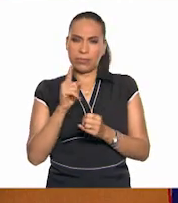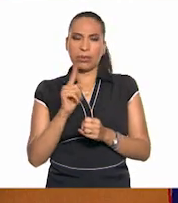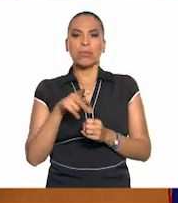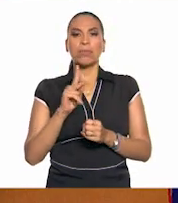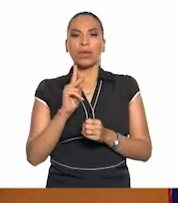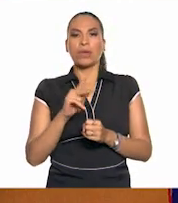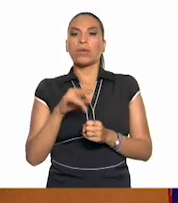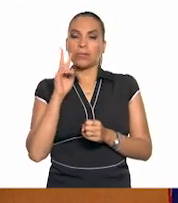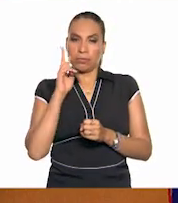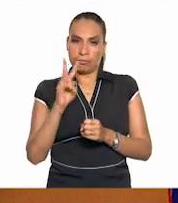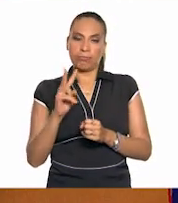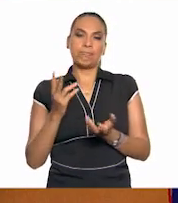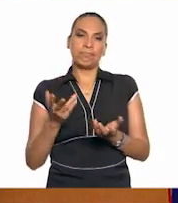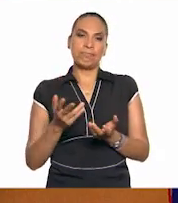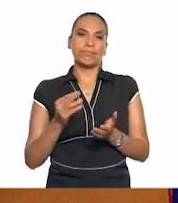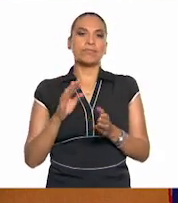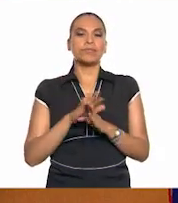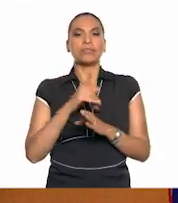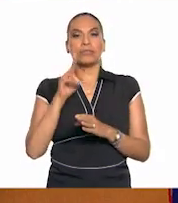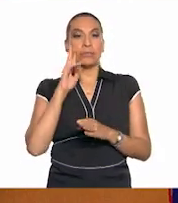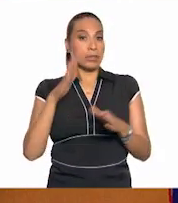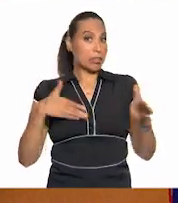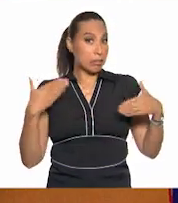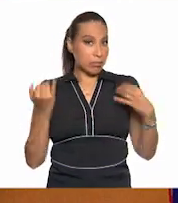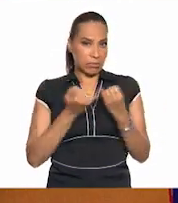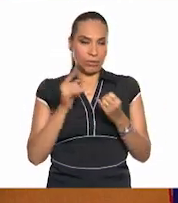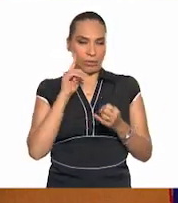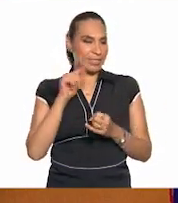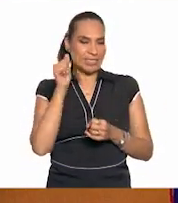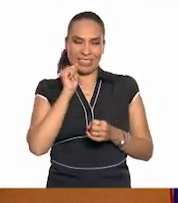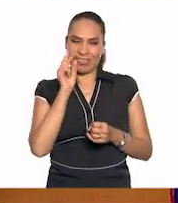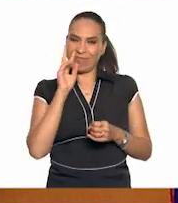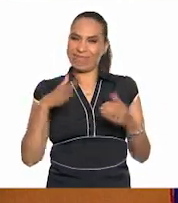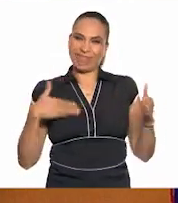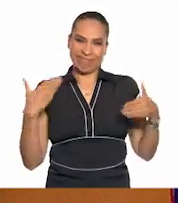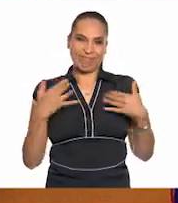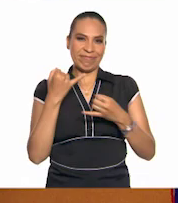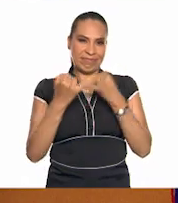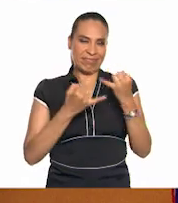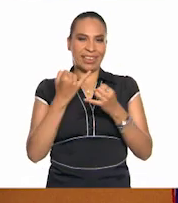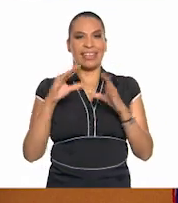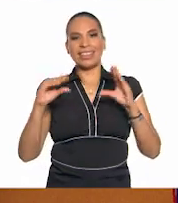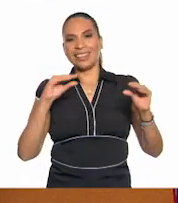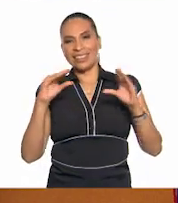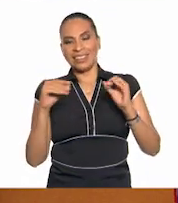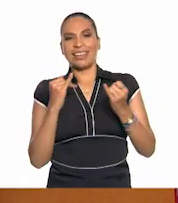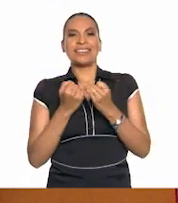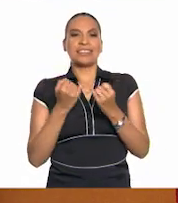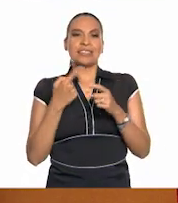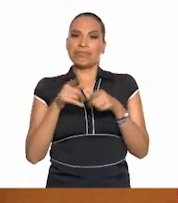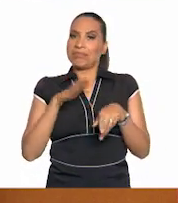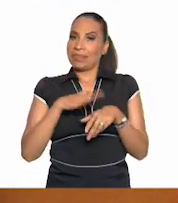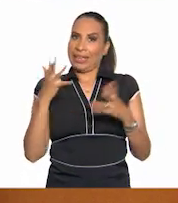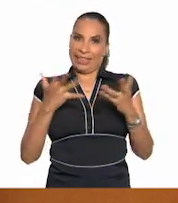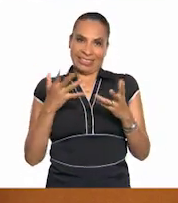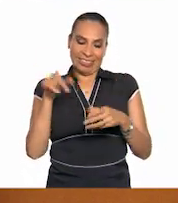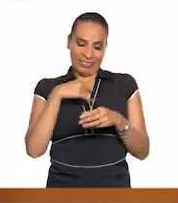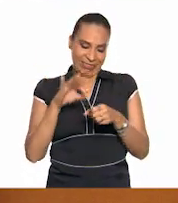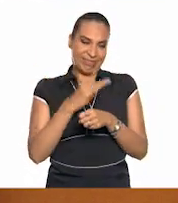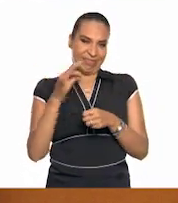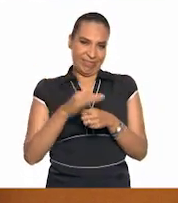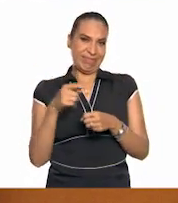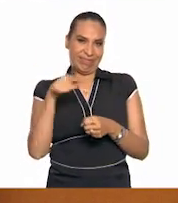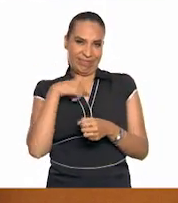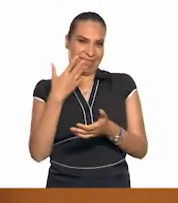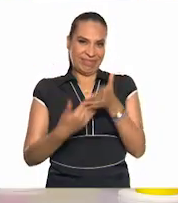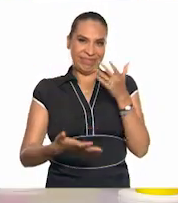pero no deja de ser por eso menos divertido. Siempre es muy divertido, sí, jugar con títeres y pues mucho más hacerlos nosotros mismos,